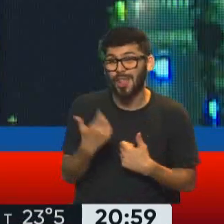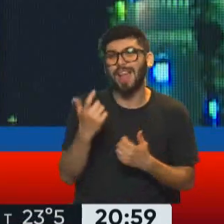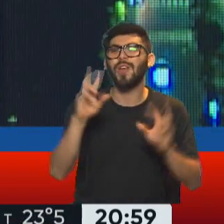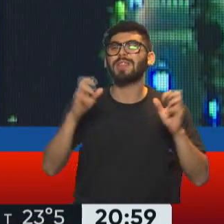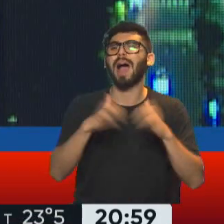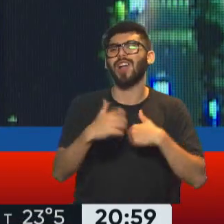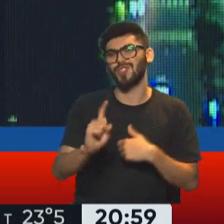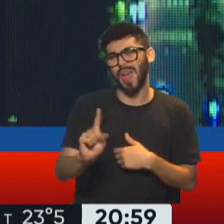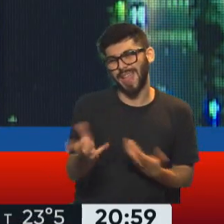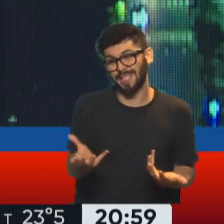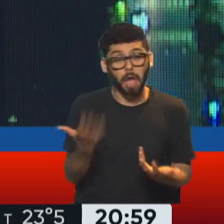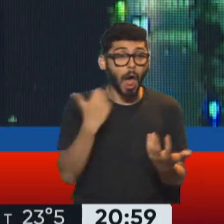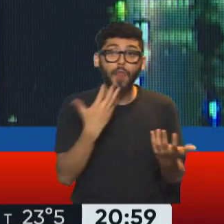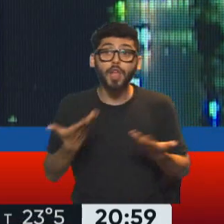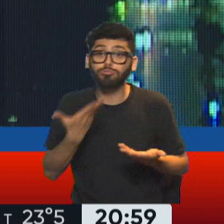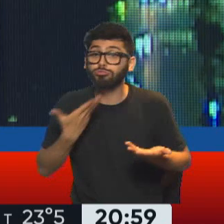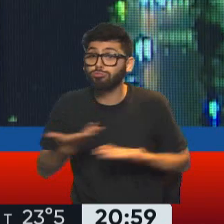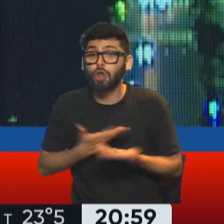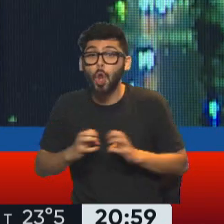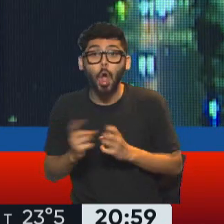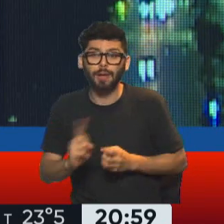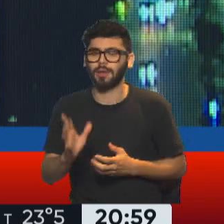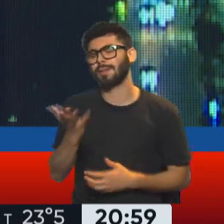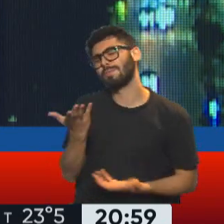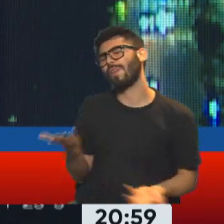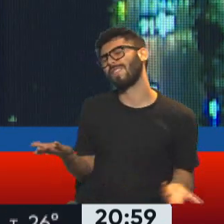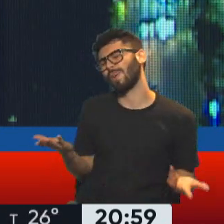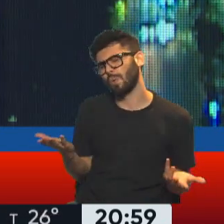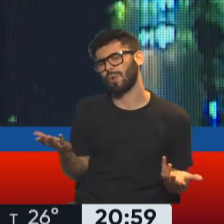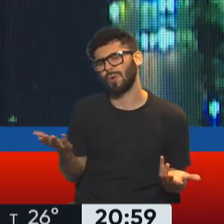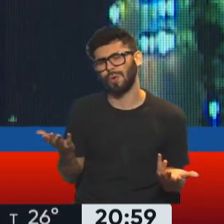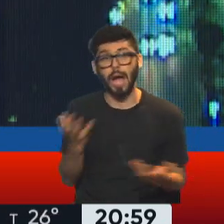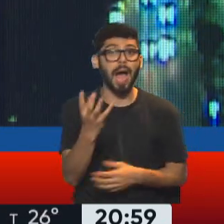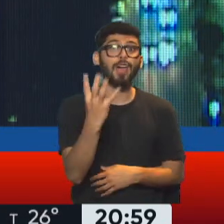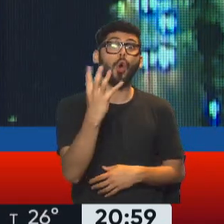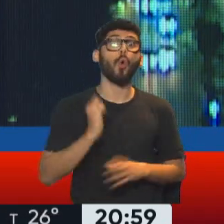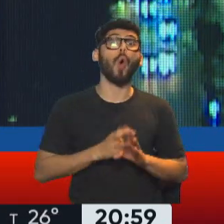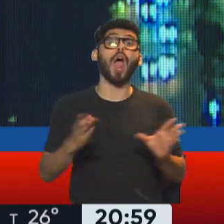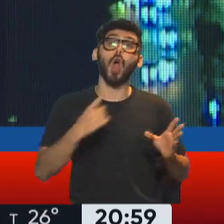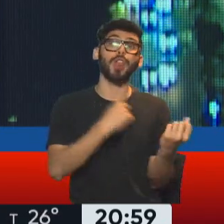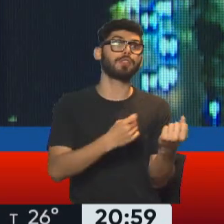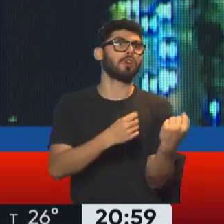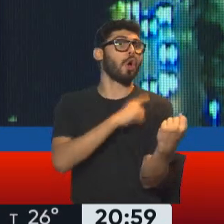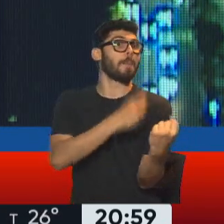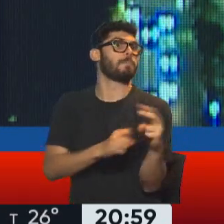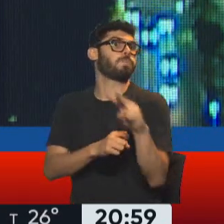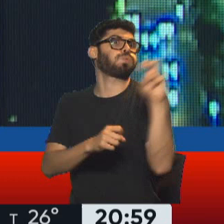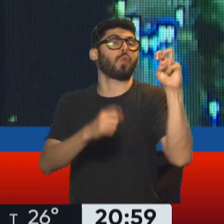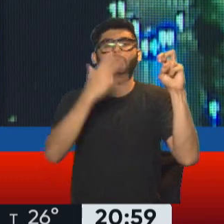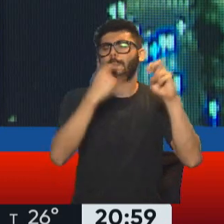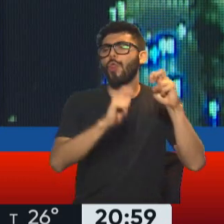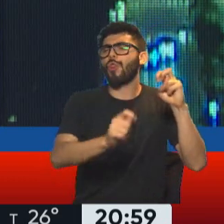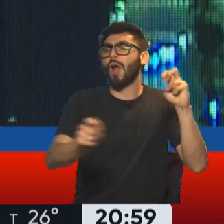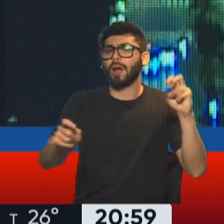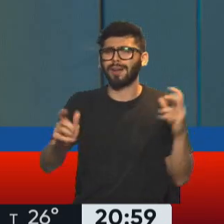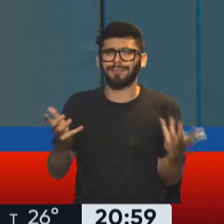no se discutía. No se discutía realmente. A ver, venimos de 4 años de un gobierno que hablaba del derrame. Que es una teoría que fracasó en el mundo. En la